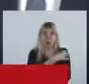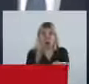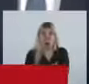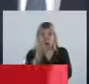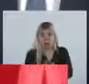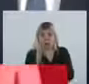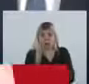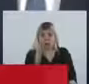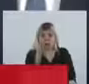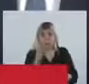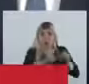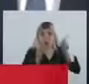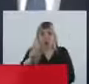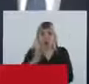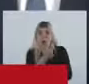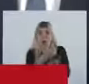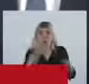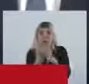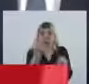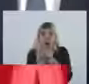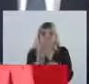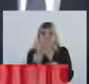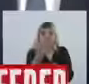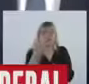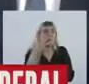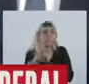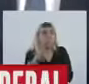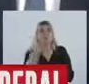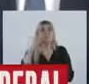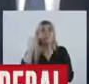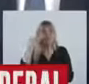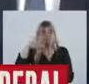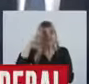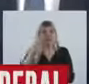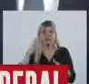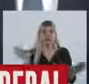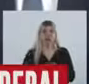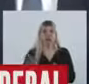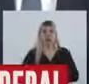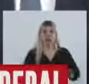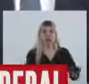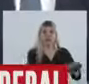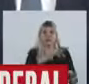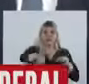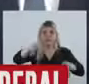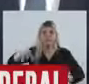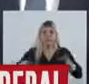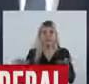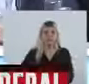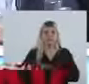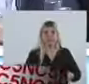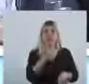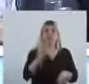Argentinos que habían perdido el empleo. 25.000 pymes que se habían cerrado. 3 años consecutivos con caída del